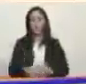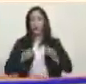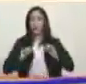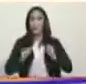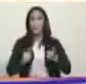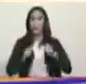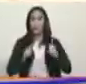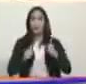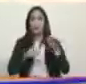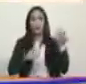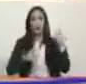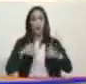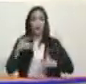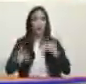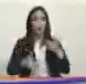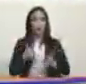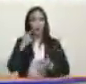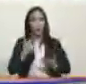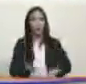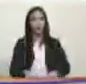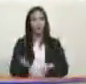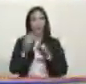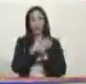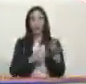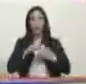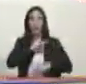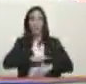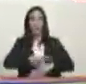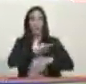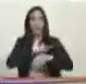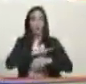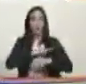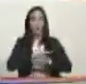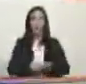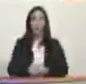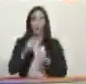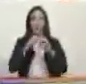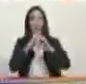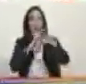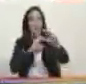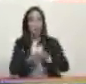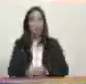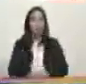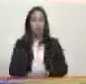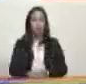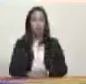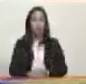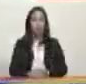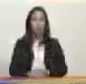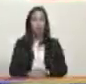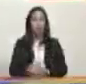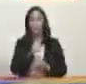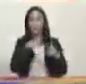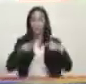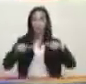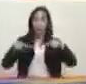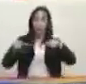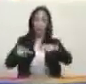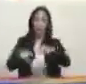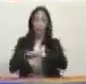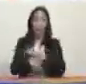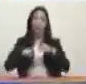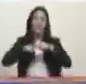Inicia el acto del gran lanzamiento de la gran misión Transporte Venezuela desde el patio